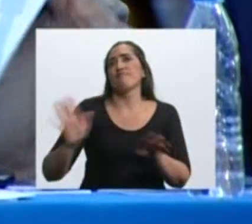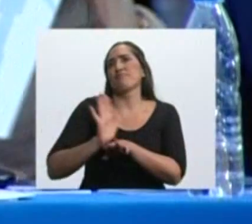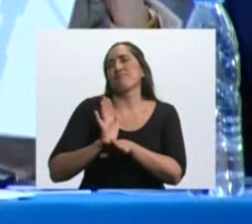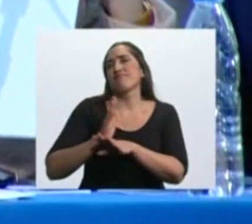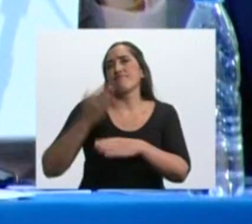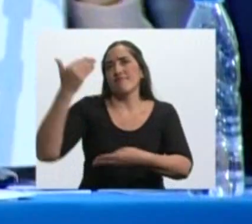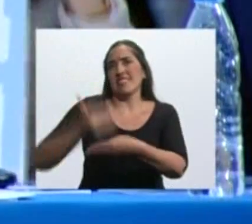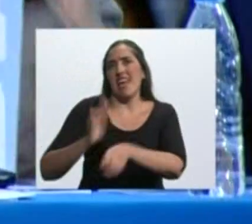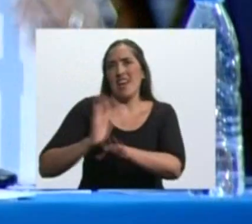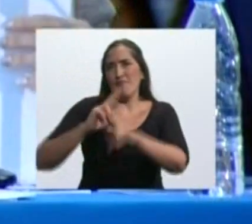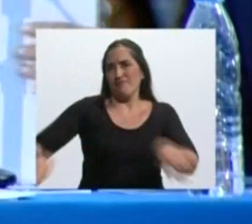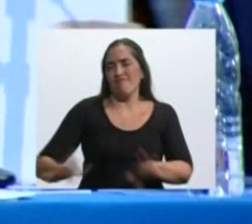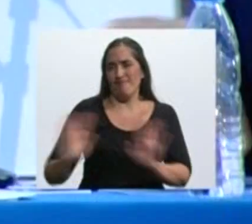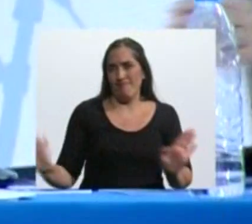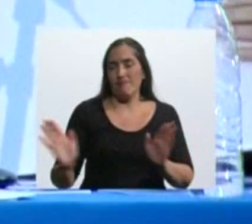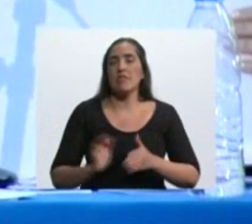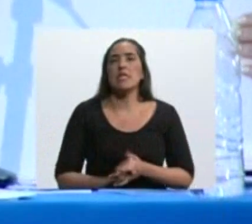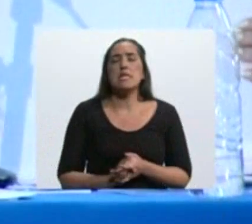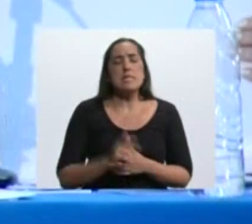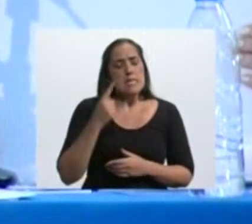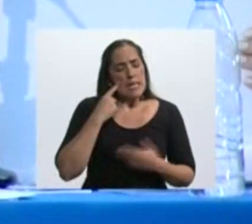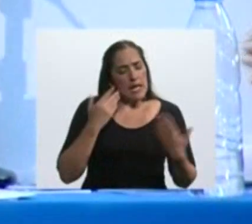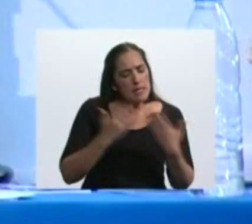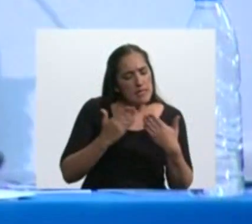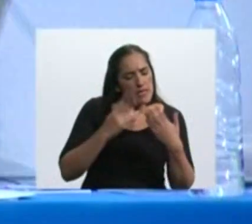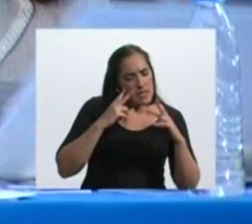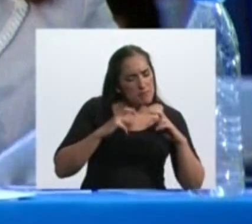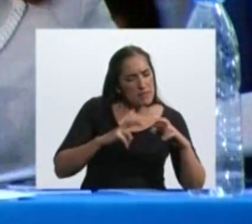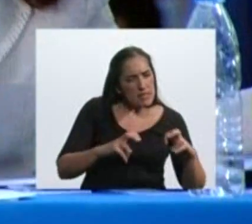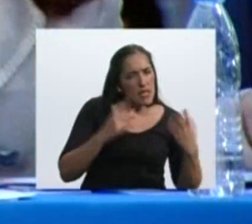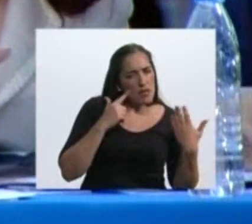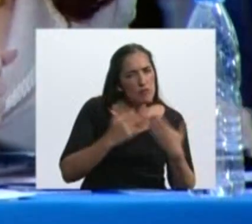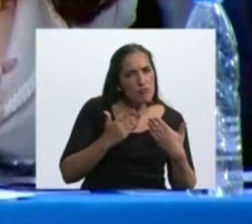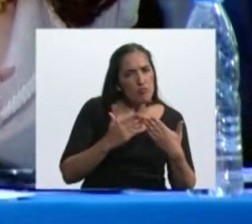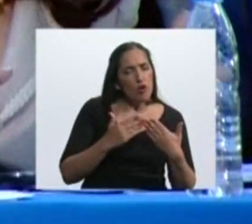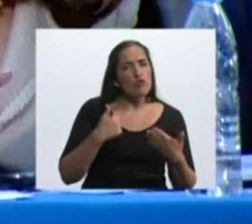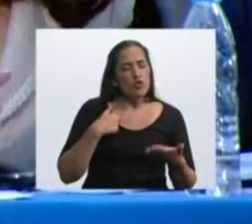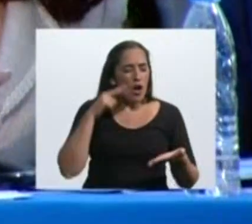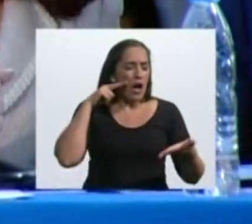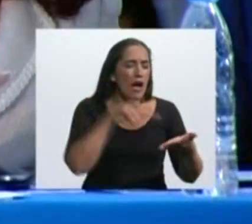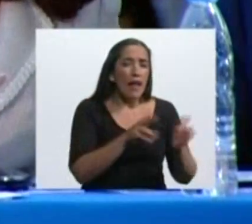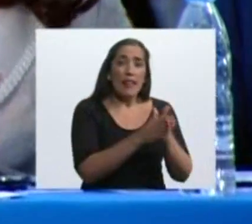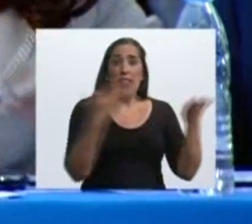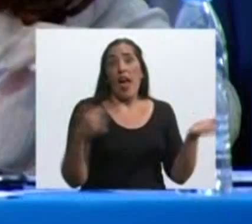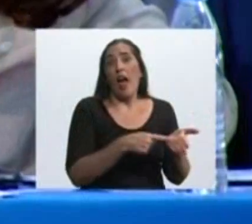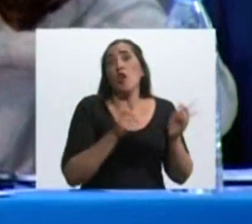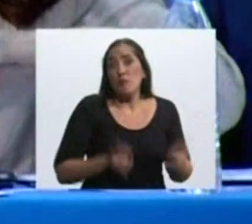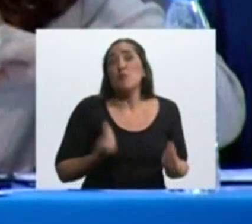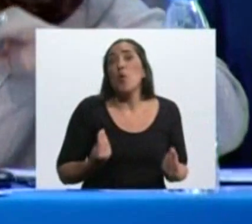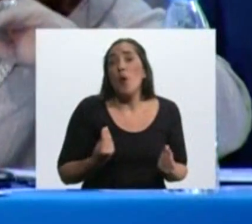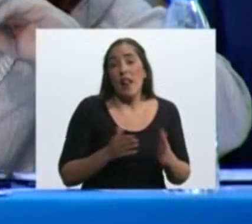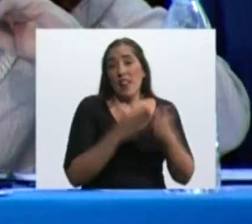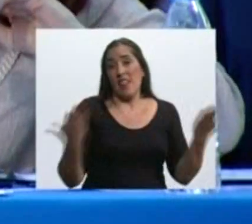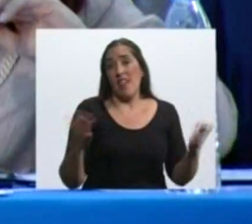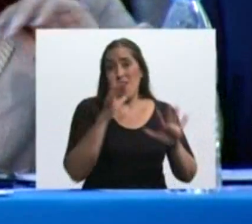Bien, como un método de investigación casi sociológica, fui a la tapa del diario, que es el diario Clarín, a ver